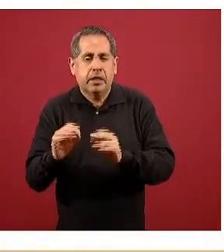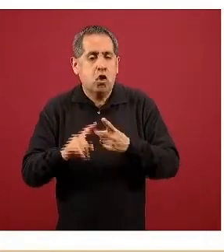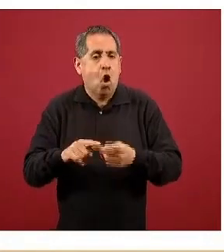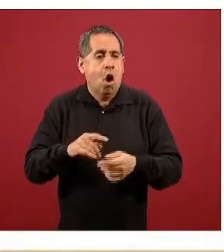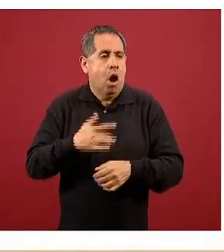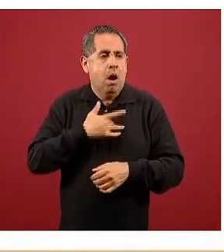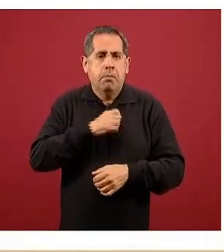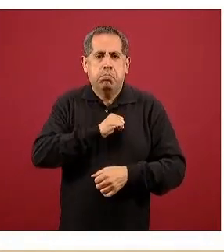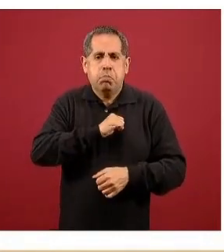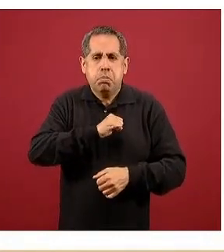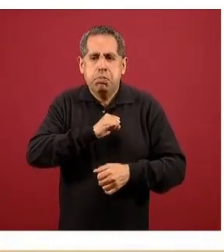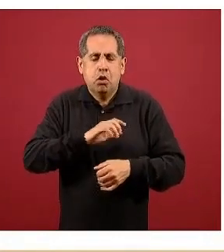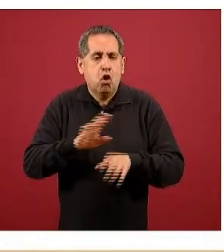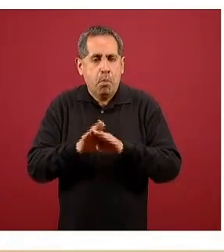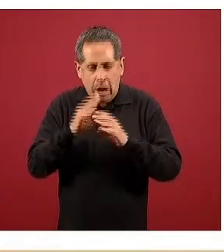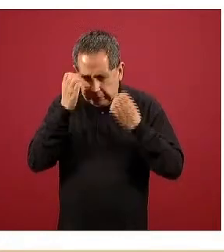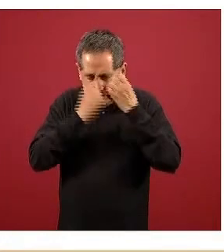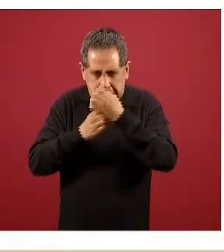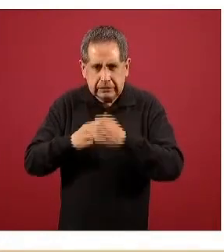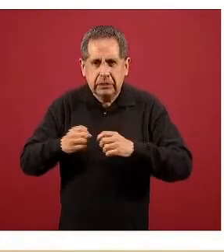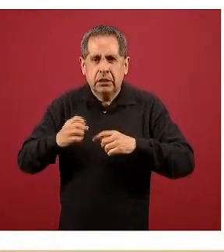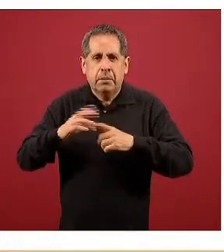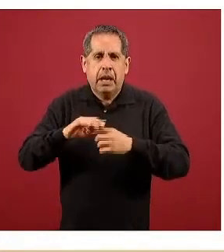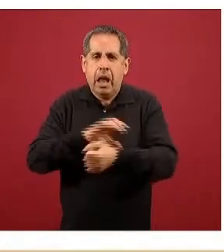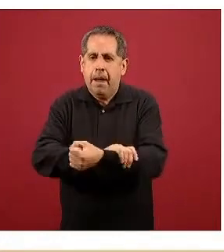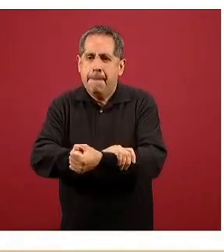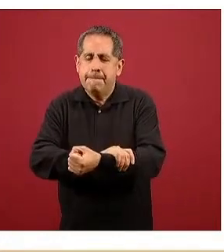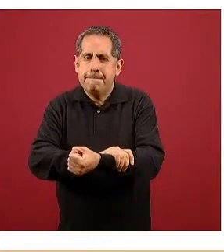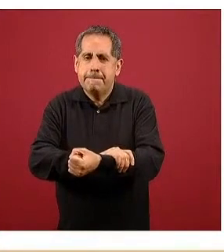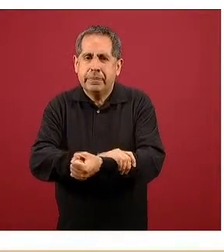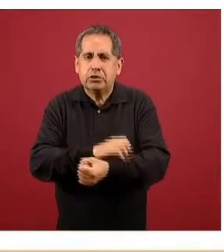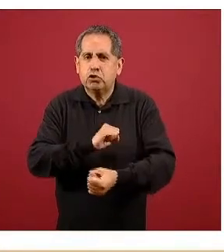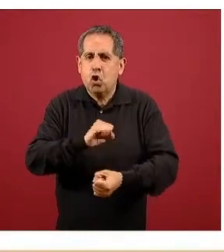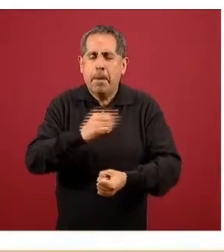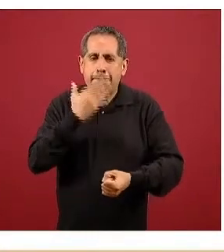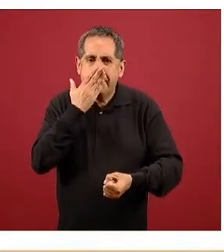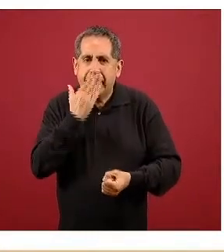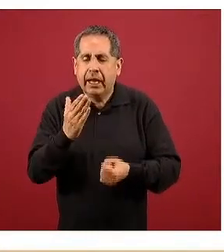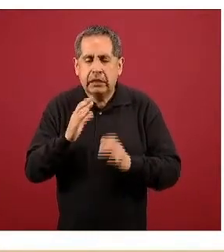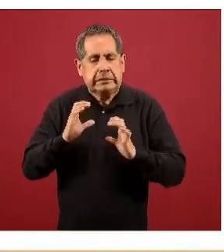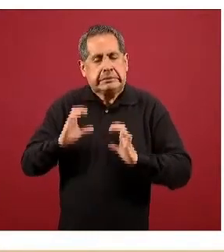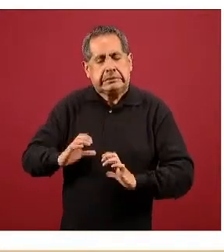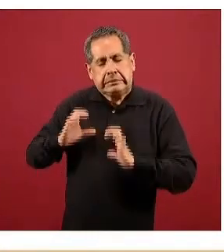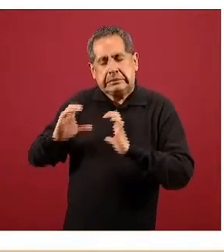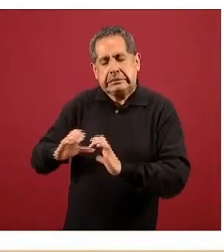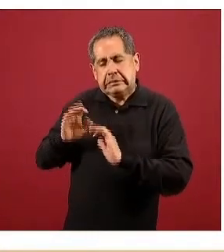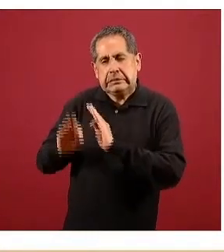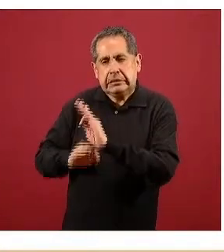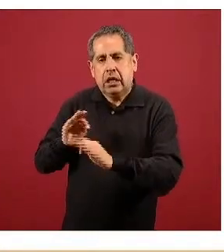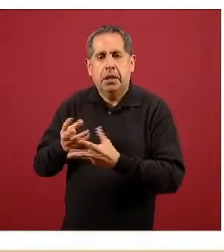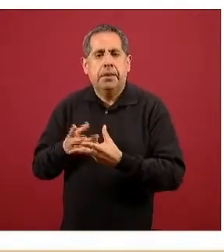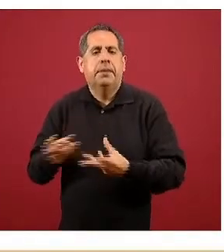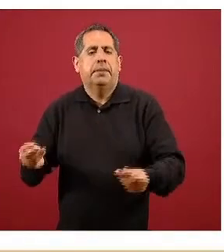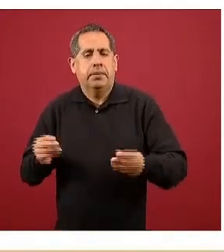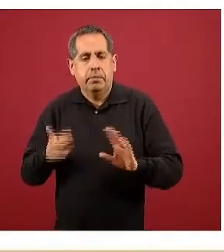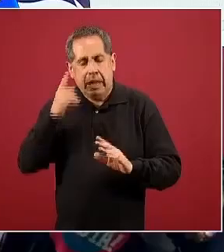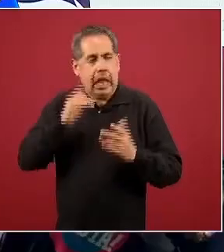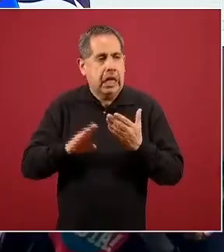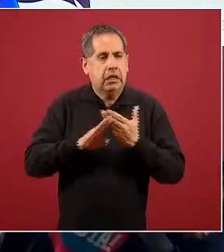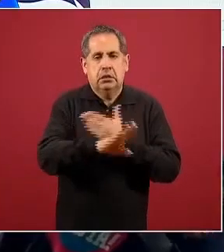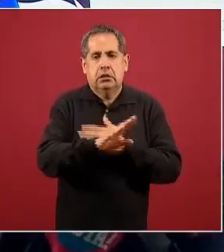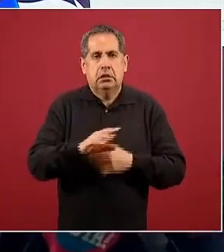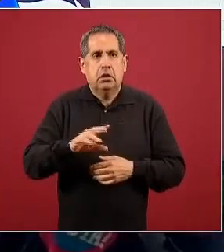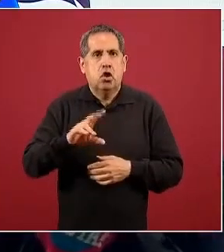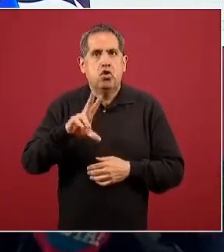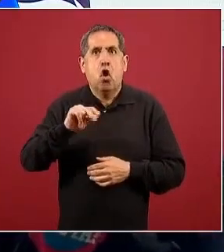con hipertensión, que mi presión arterial esté bien, porque así es como vamos a podernos recuperar o evitar